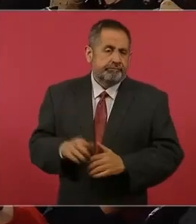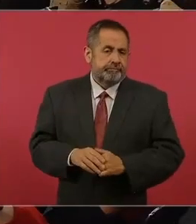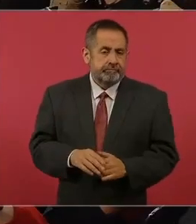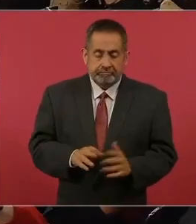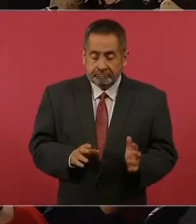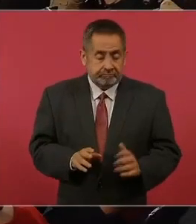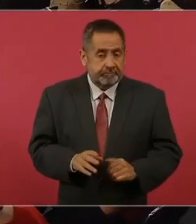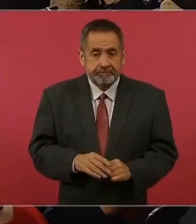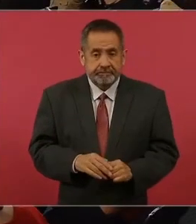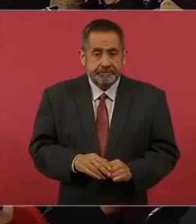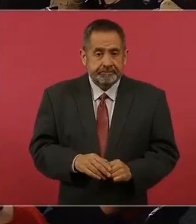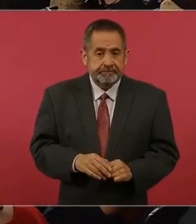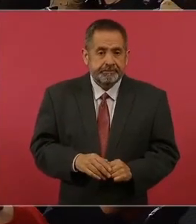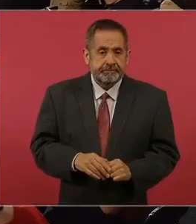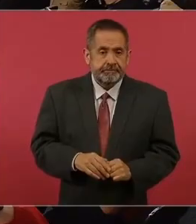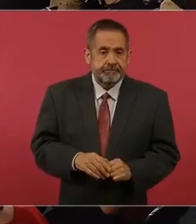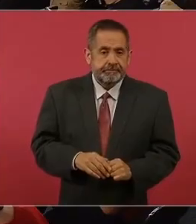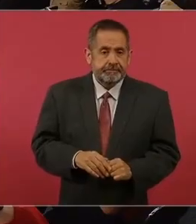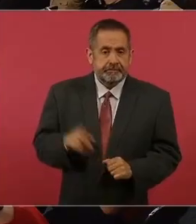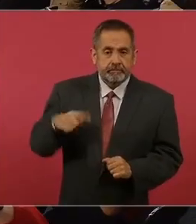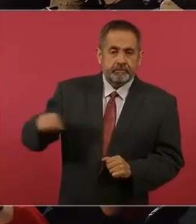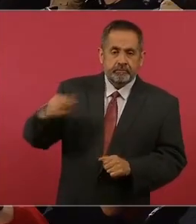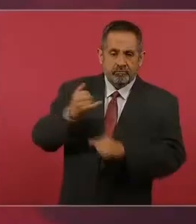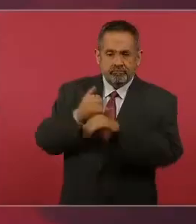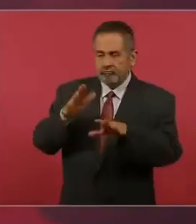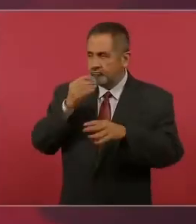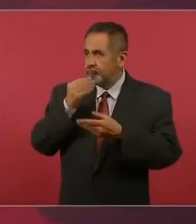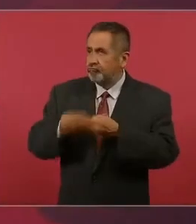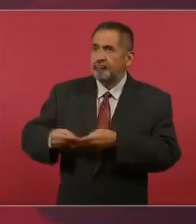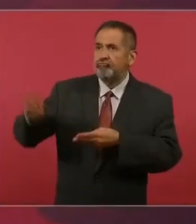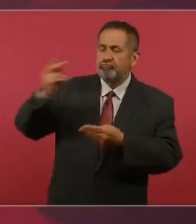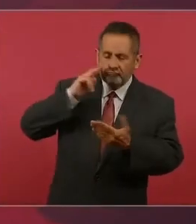Pero como tienen buena información,